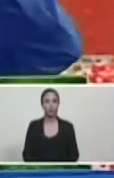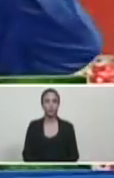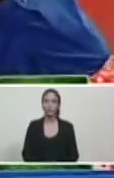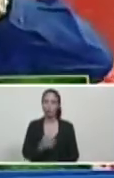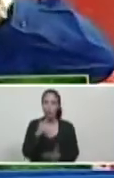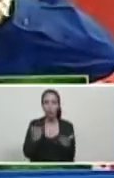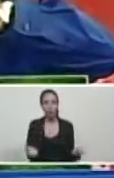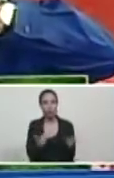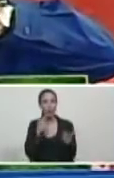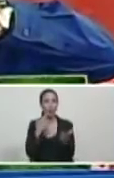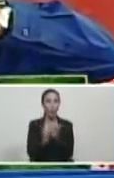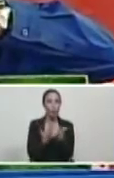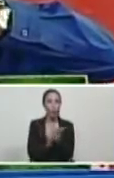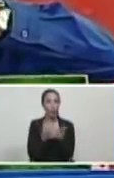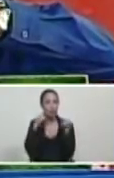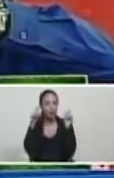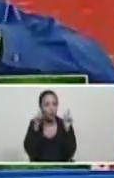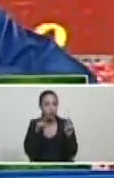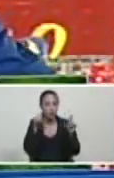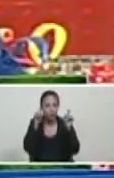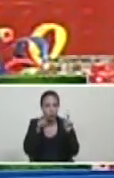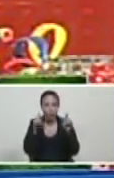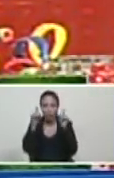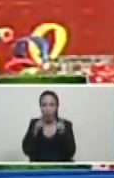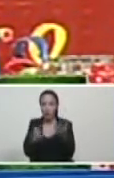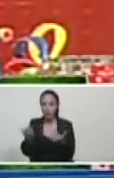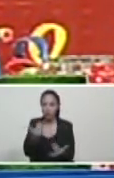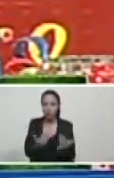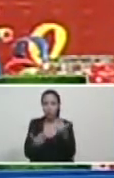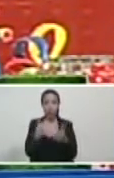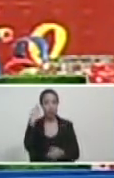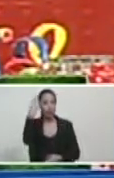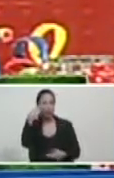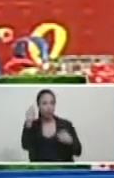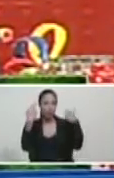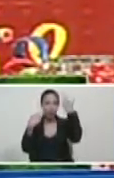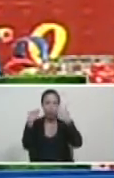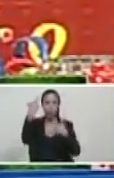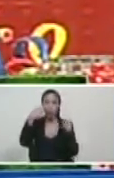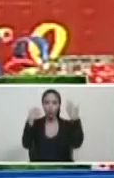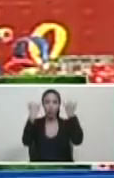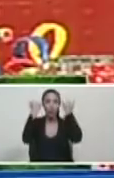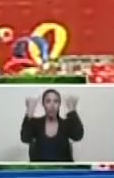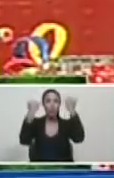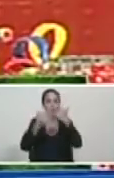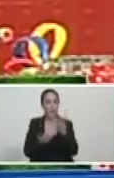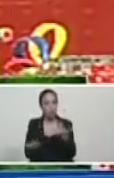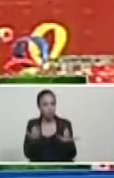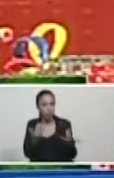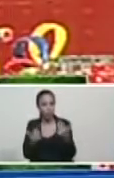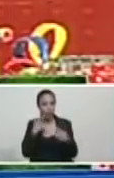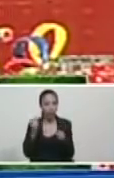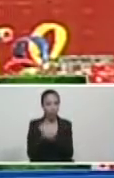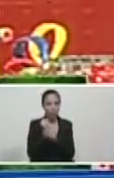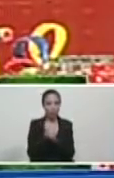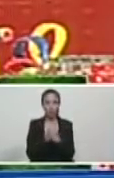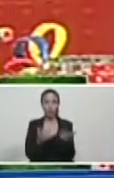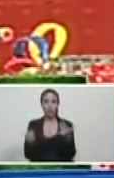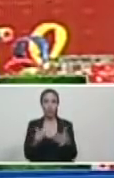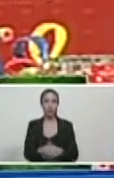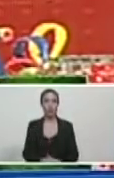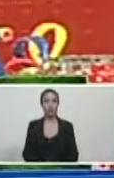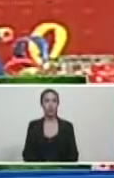enseñanzas, propuestas en la reflexión. Elaboramos el pensamiento y volvemos a la acción. En